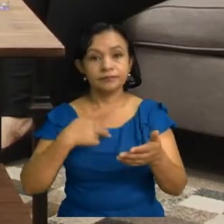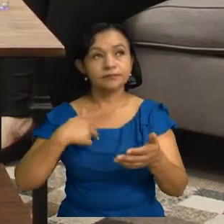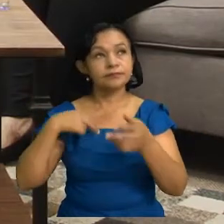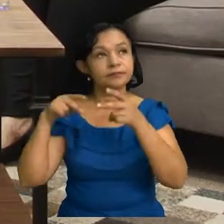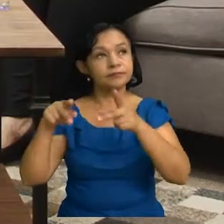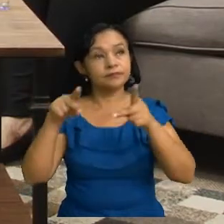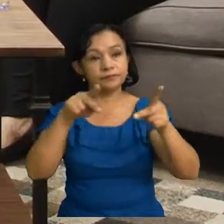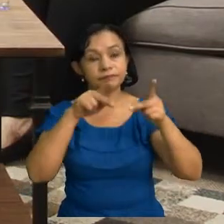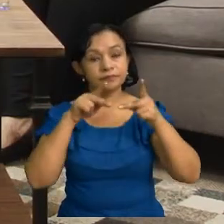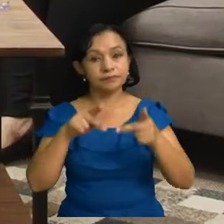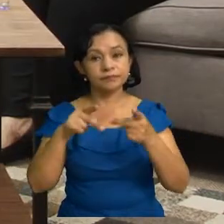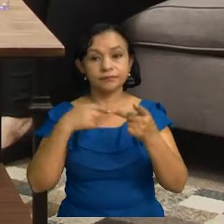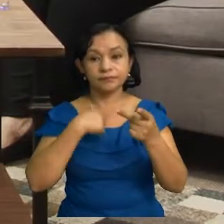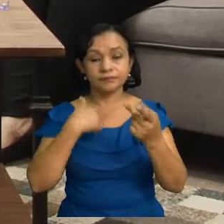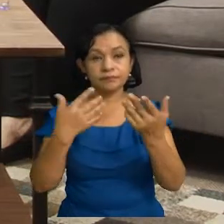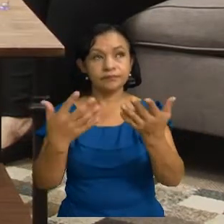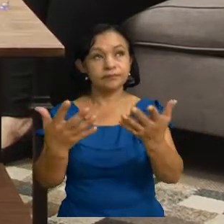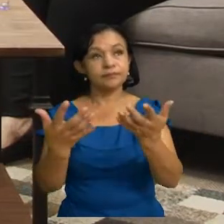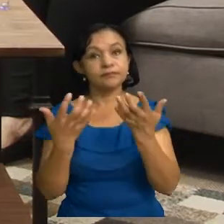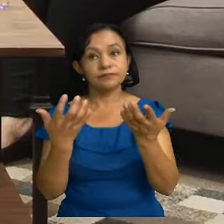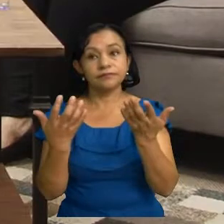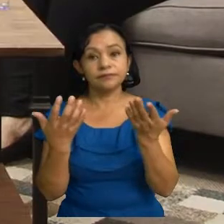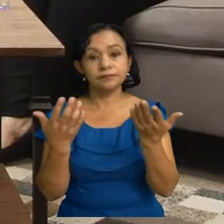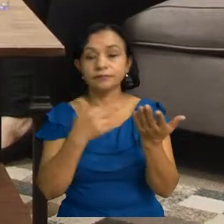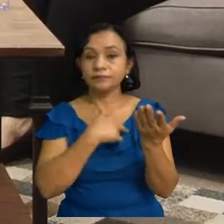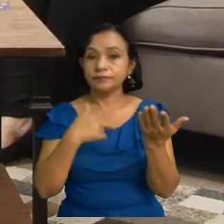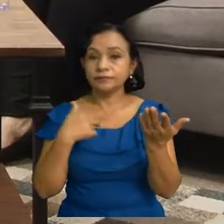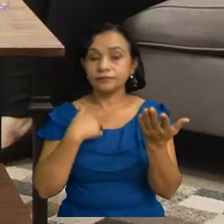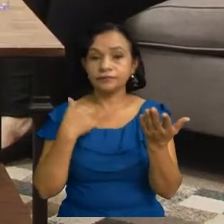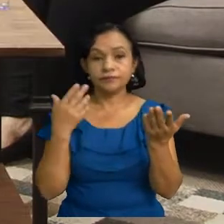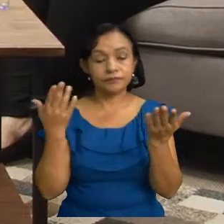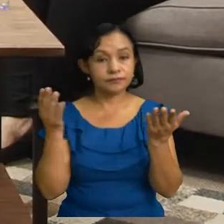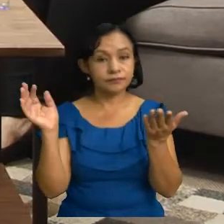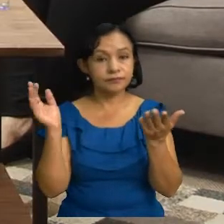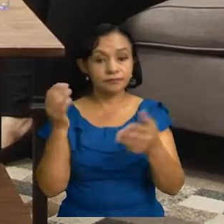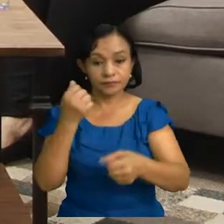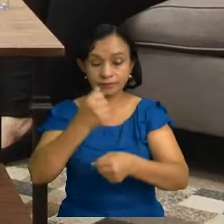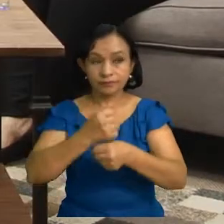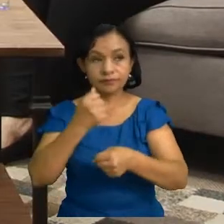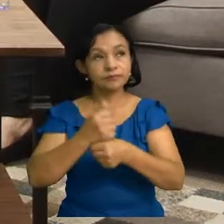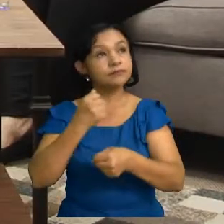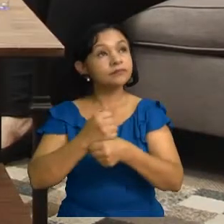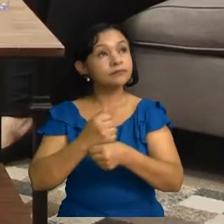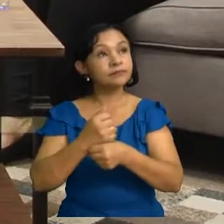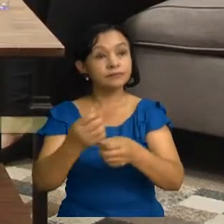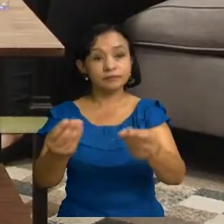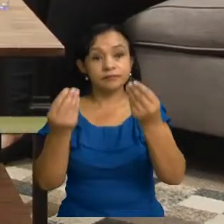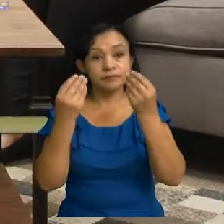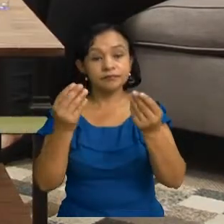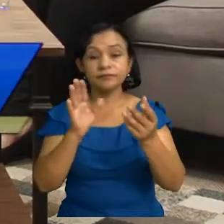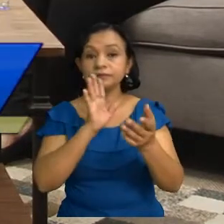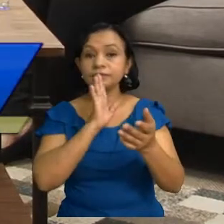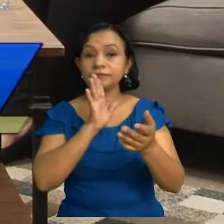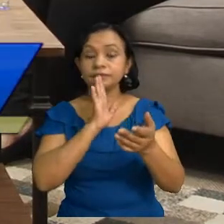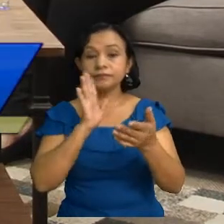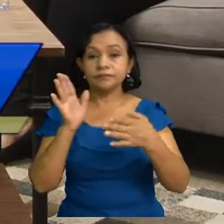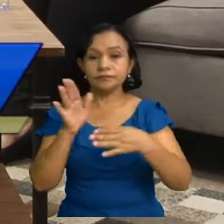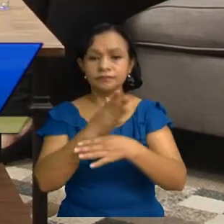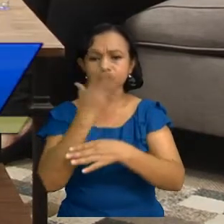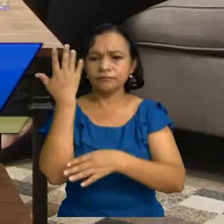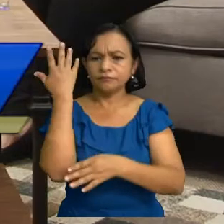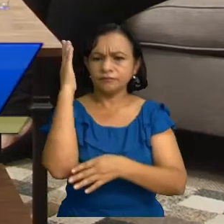yo quiero compartir por ejemplo hay una de las estrategias porque mucho se ha hablado de la deforestación